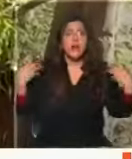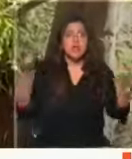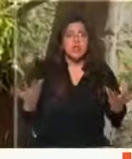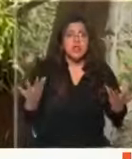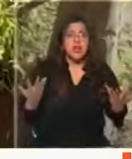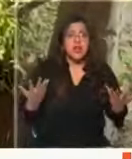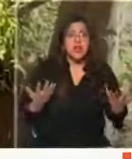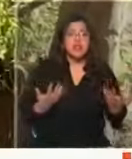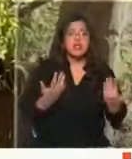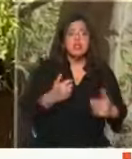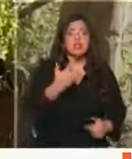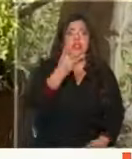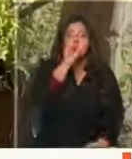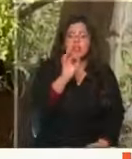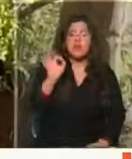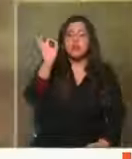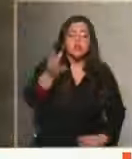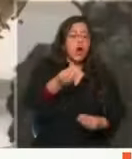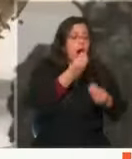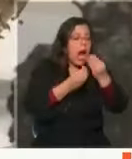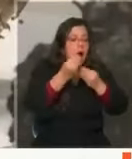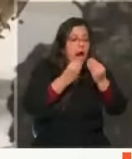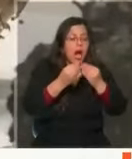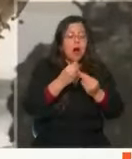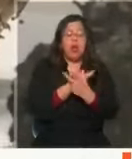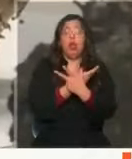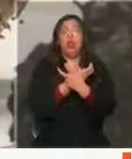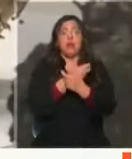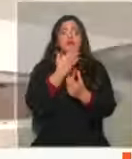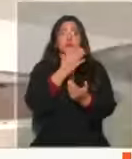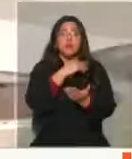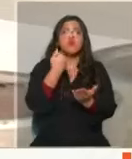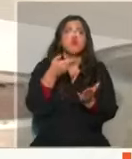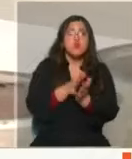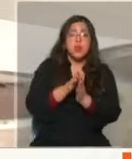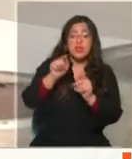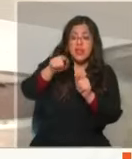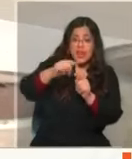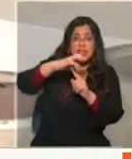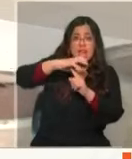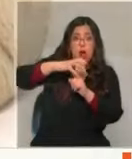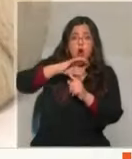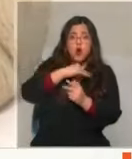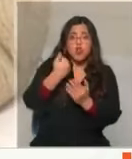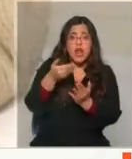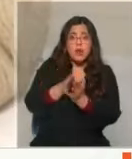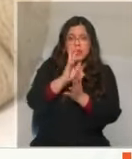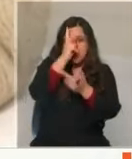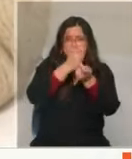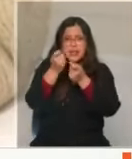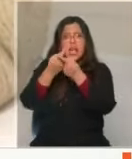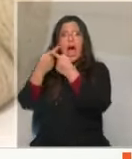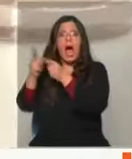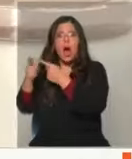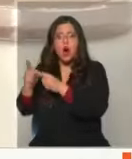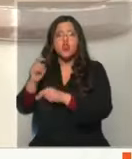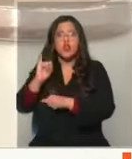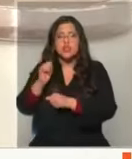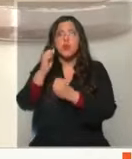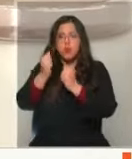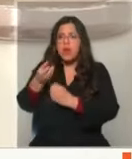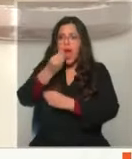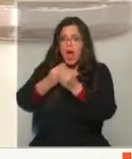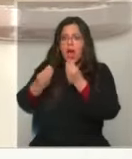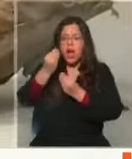producen intoxicaciones e incluso la muerte. El hongo de la muerte, como le llaman en esta zona, es muy parecido a otras setas que sí son